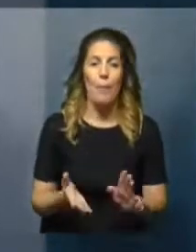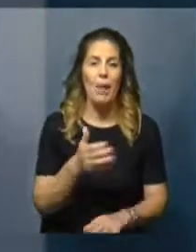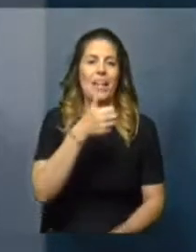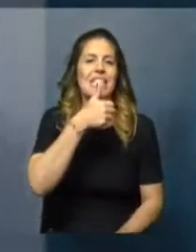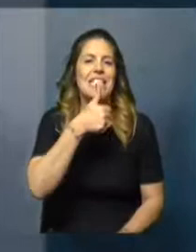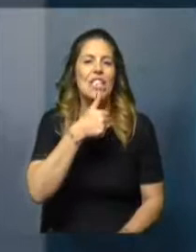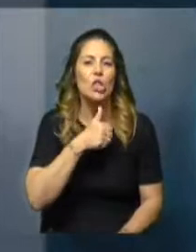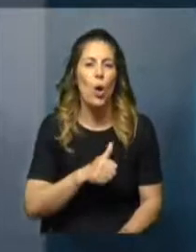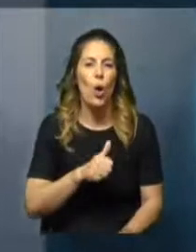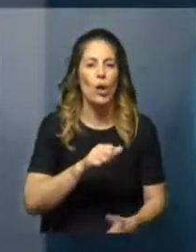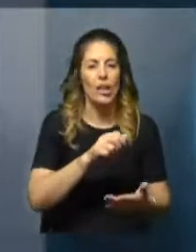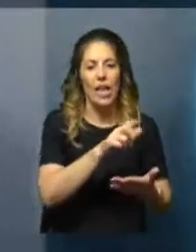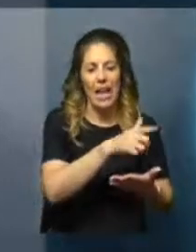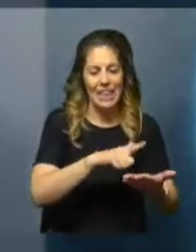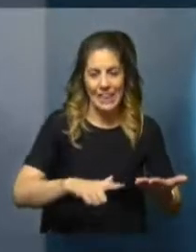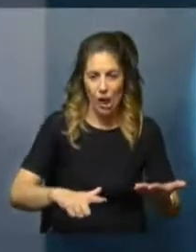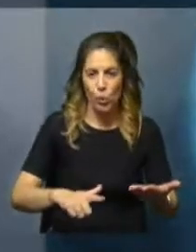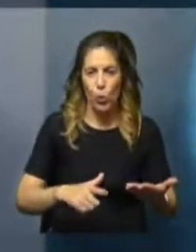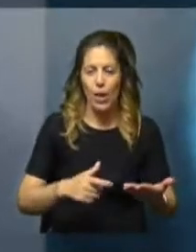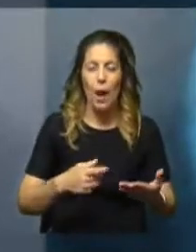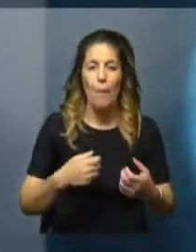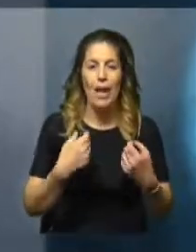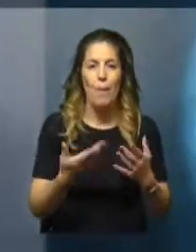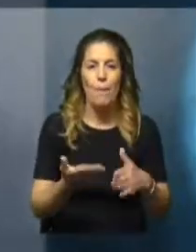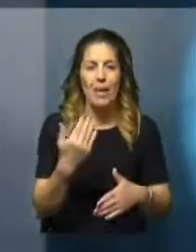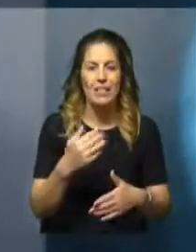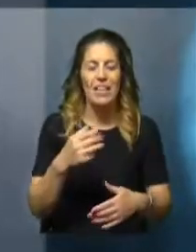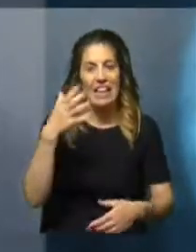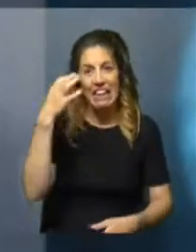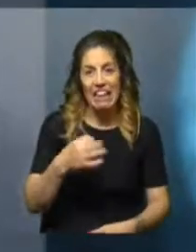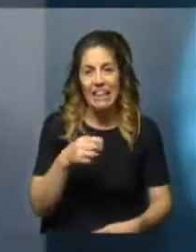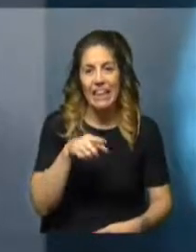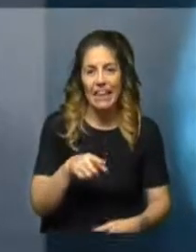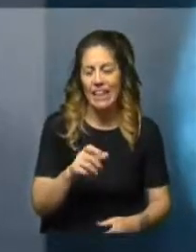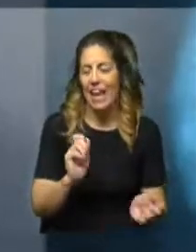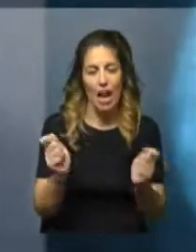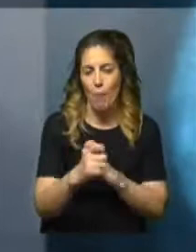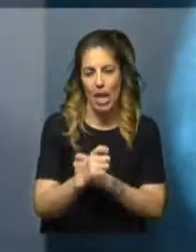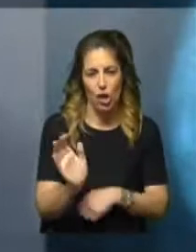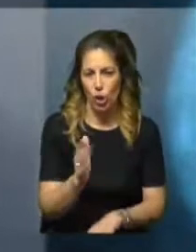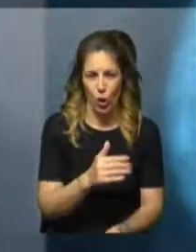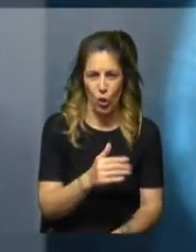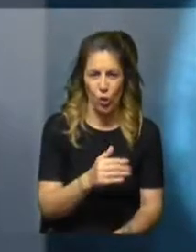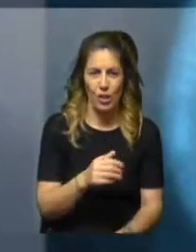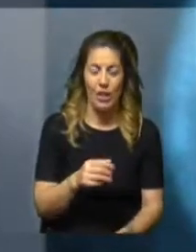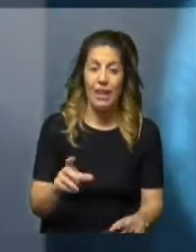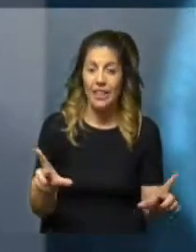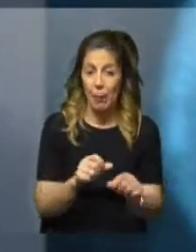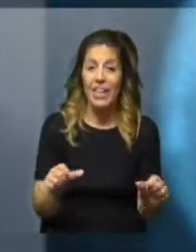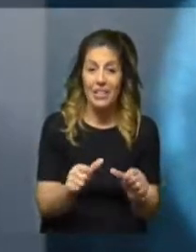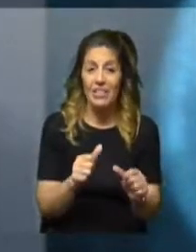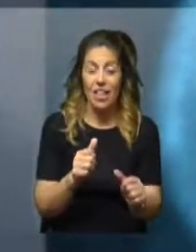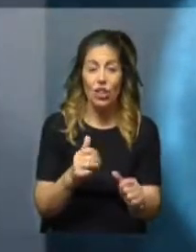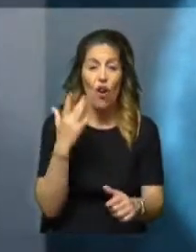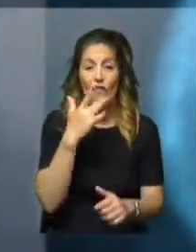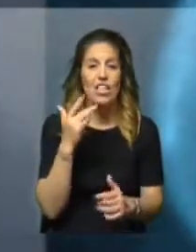y como literatura y como meterle más a no sé me pareció que está tenía que cambiar todo y terminé haciendo bellas artes sí